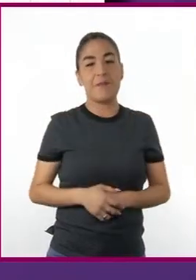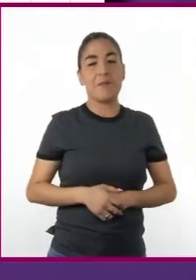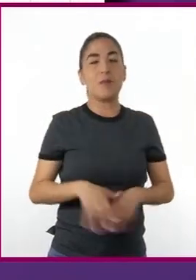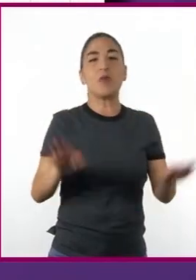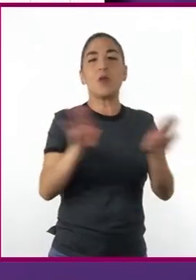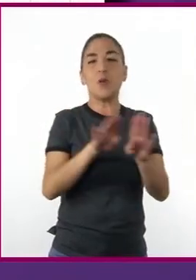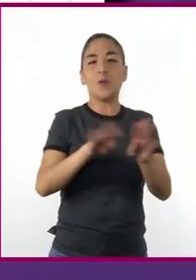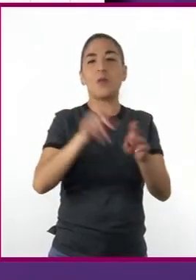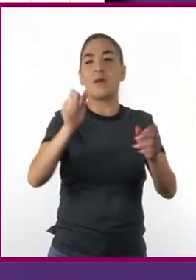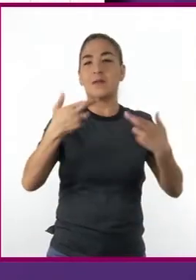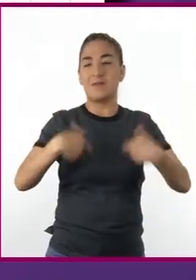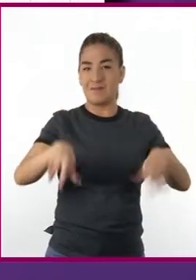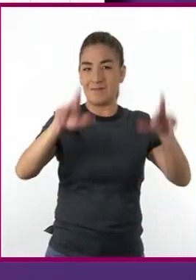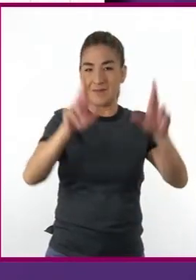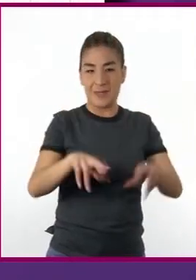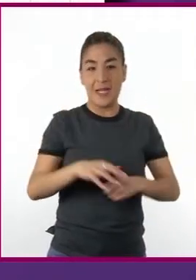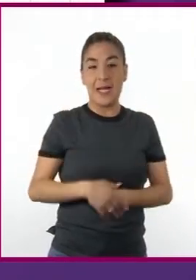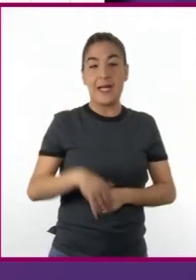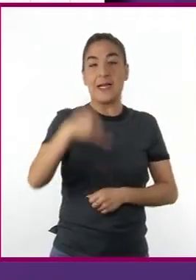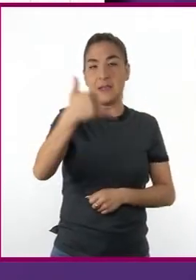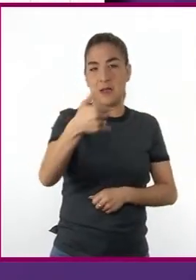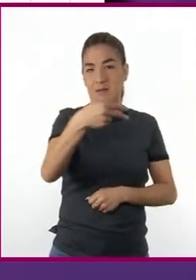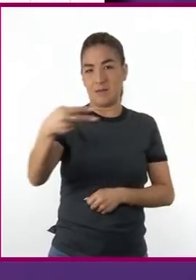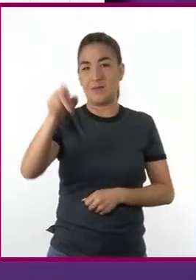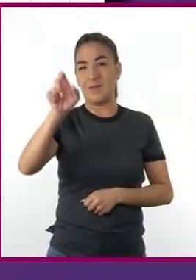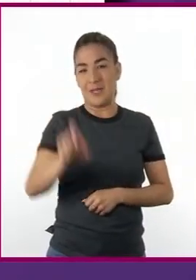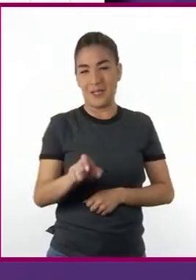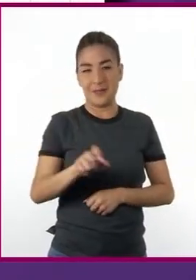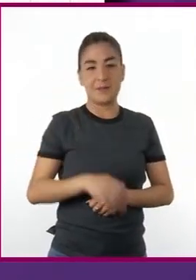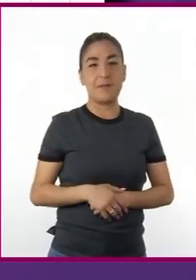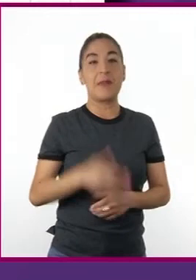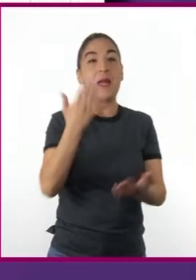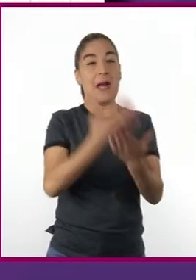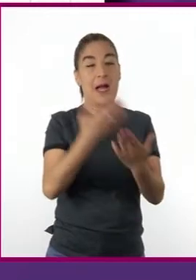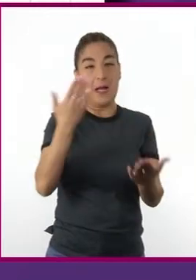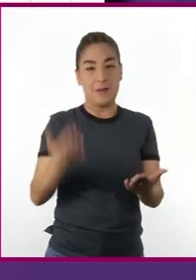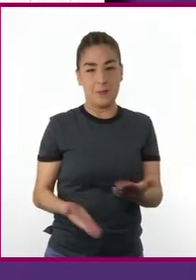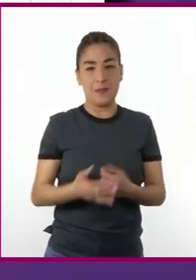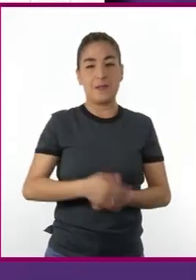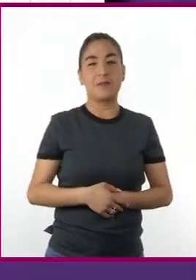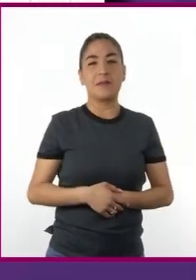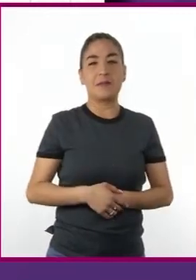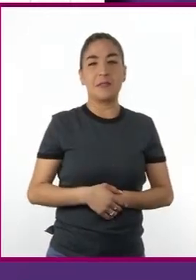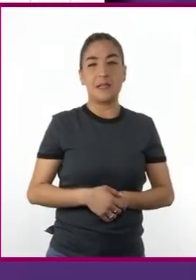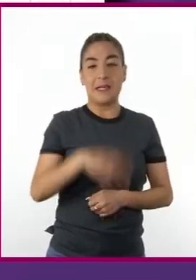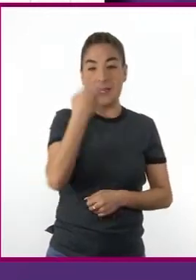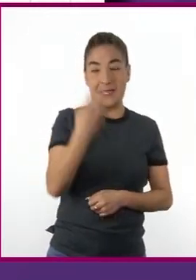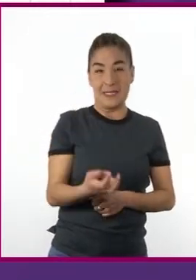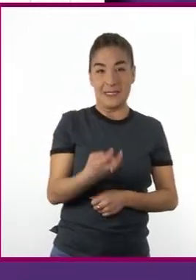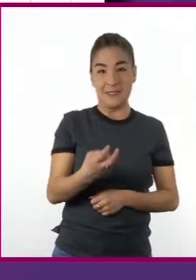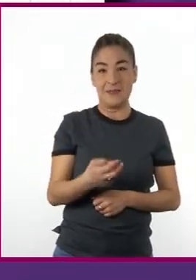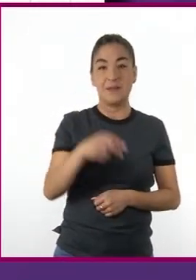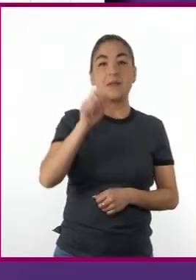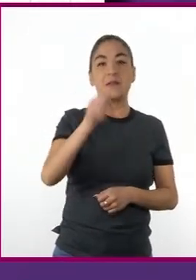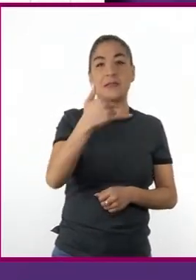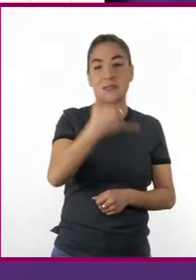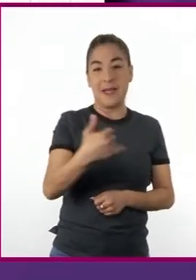expresión algebraica y es igual a x. Ahora elevemos esta incógnita al